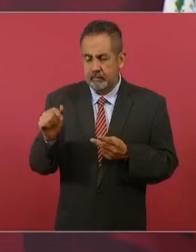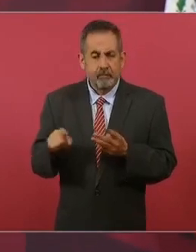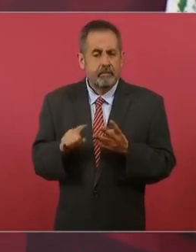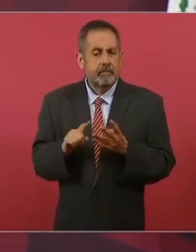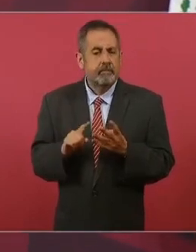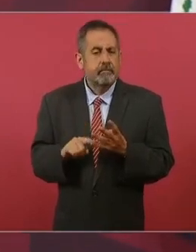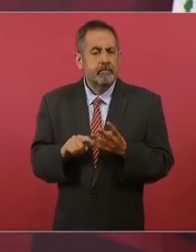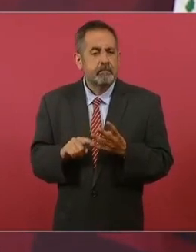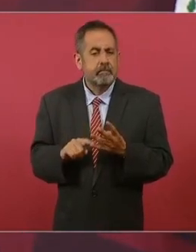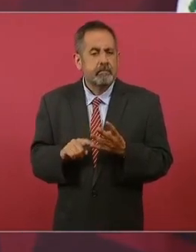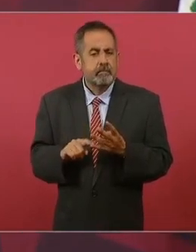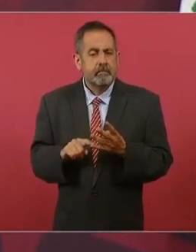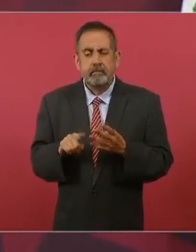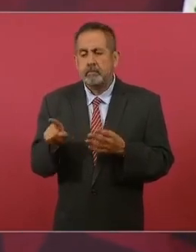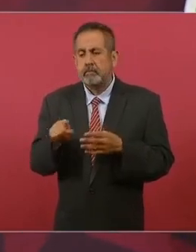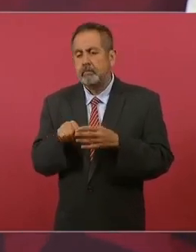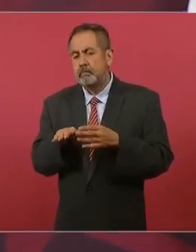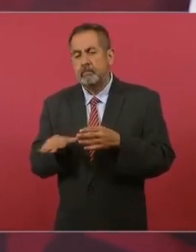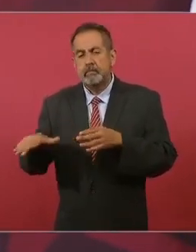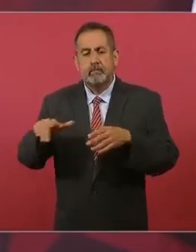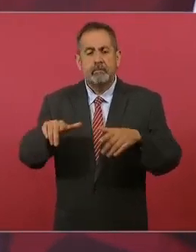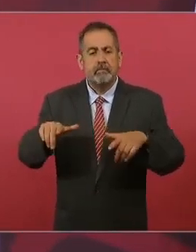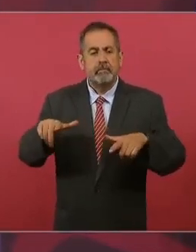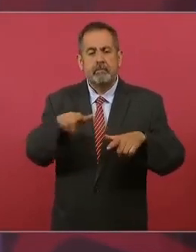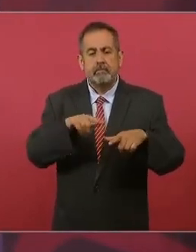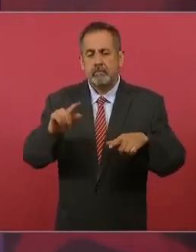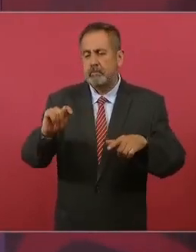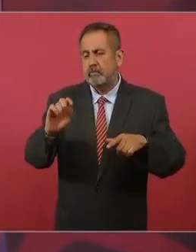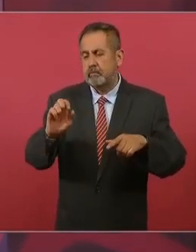y al cruzar la laguna de Término,